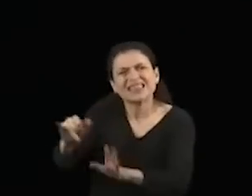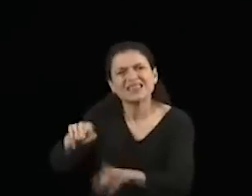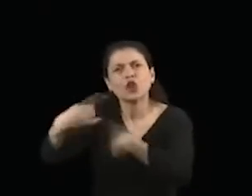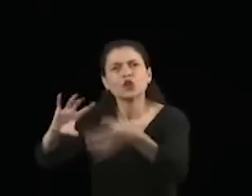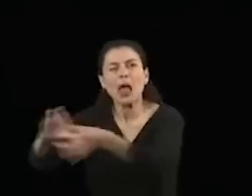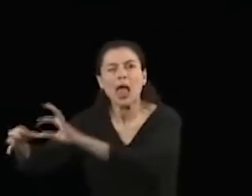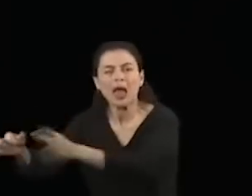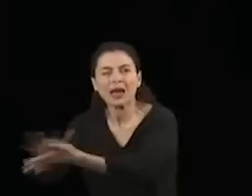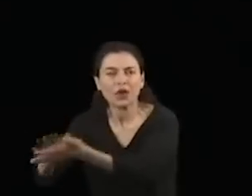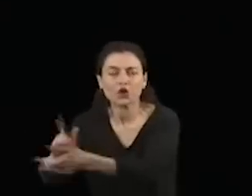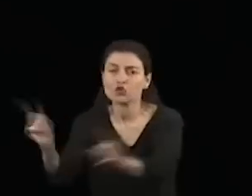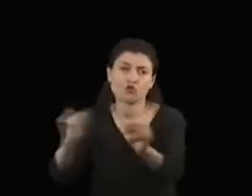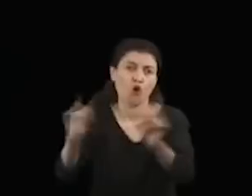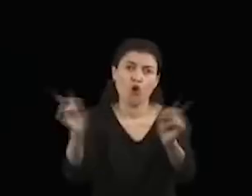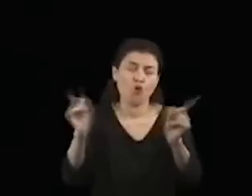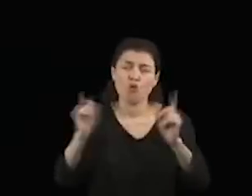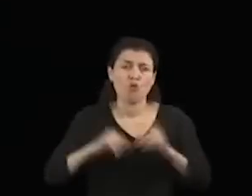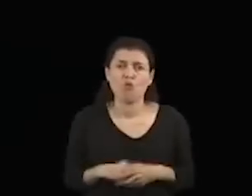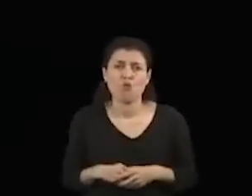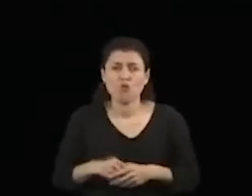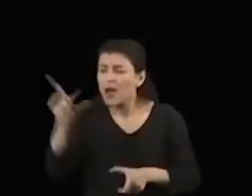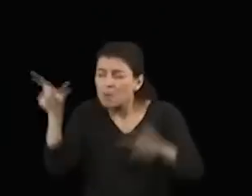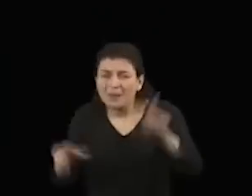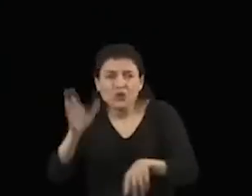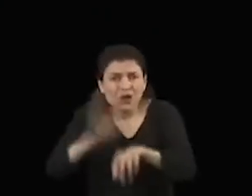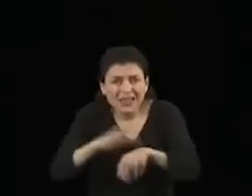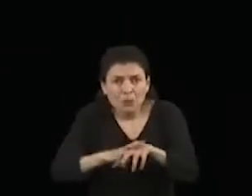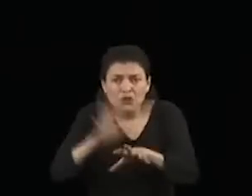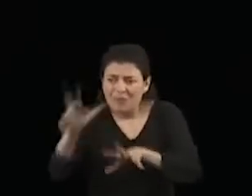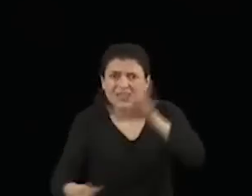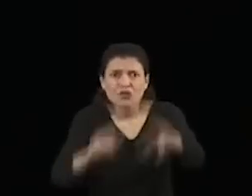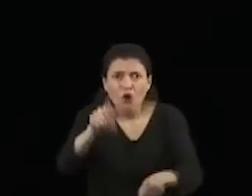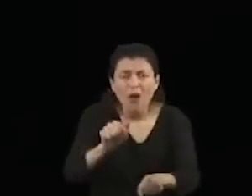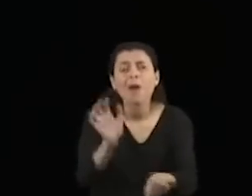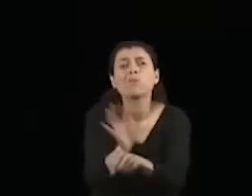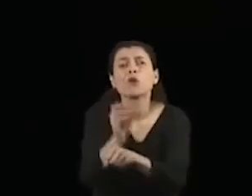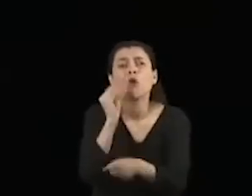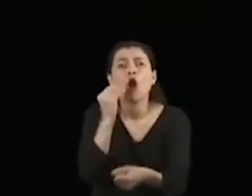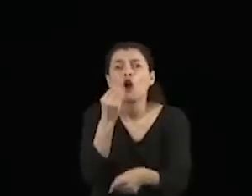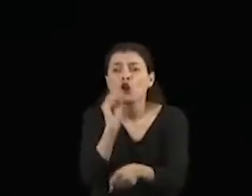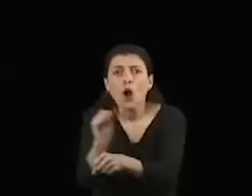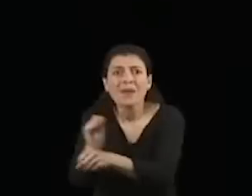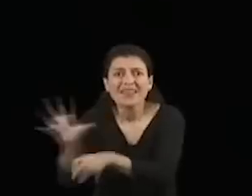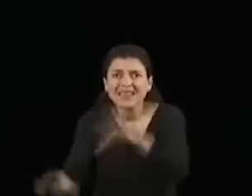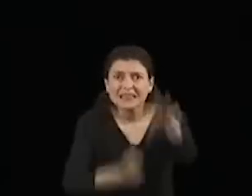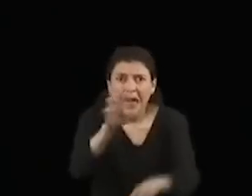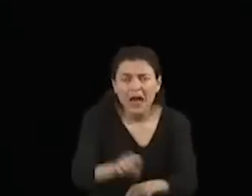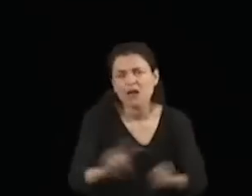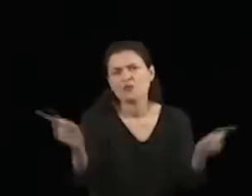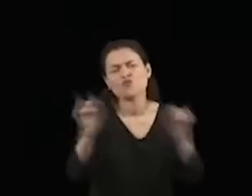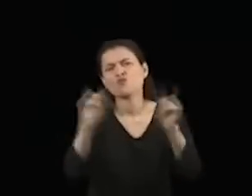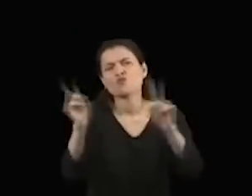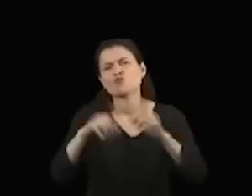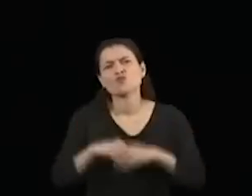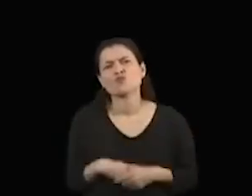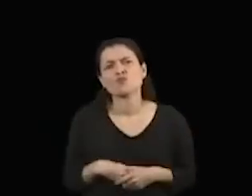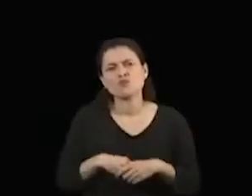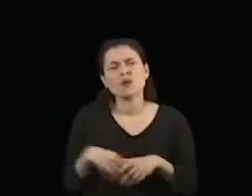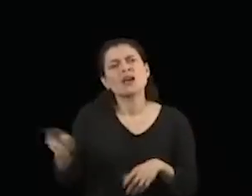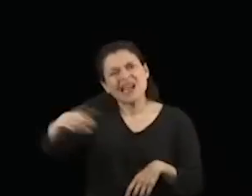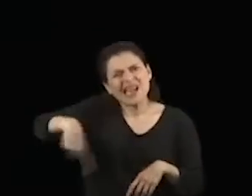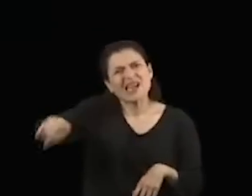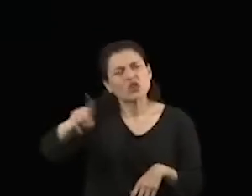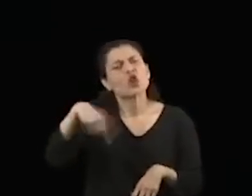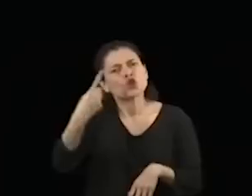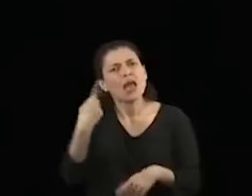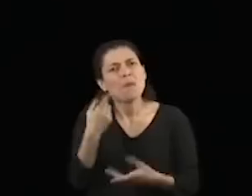esos delincuentes roben, quitándole el pan de la boca a la gente. Pero, digamos, siempre mueven